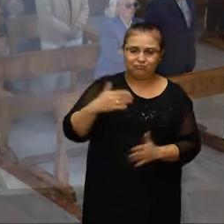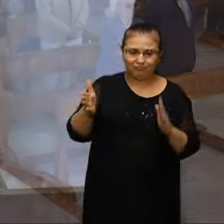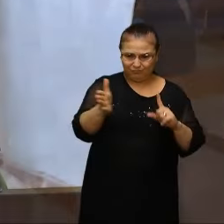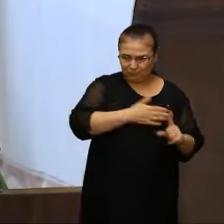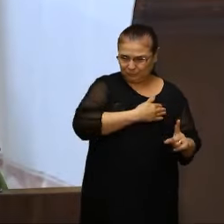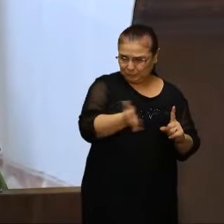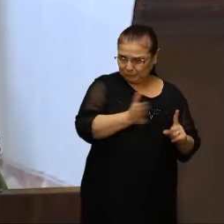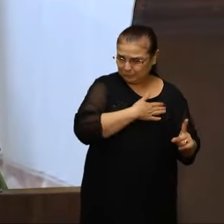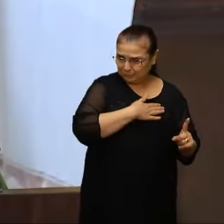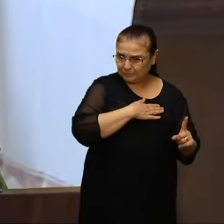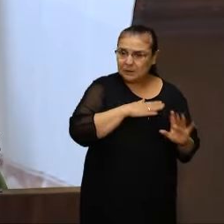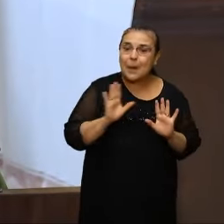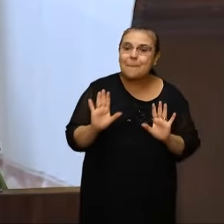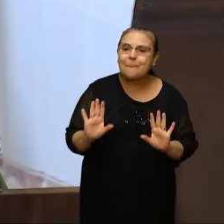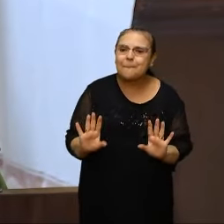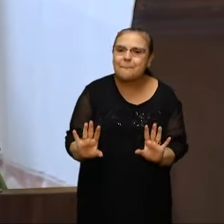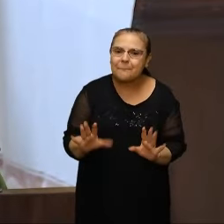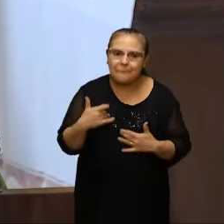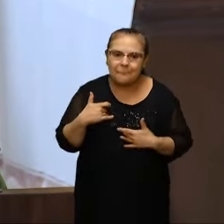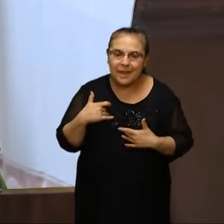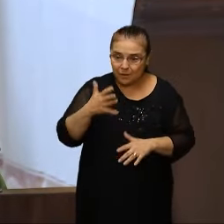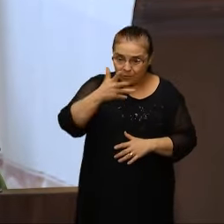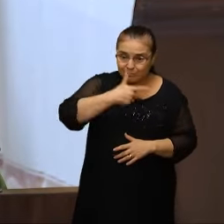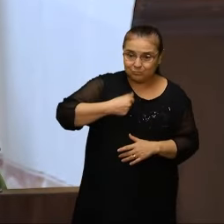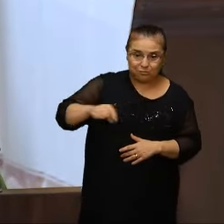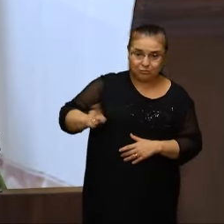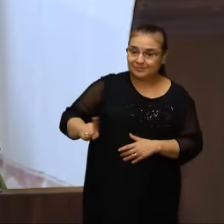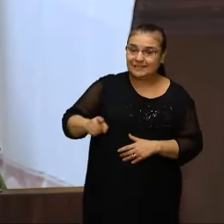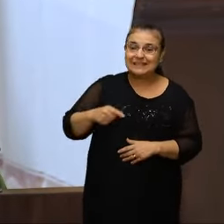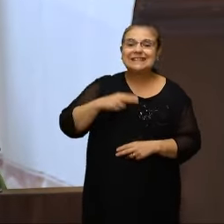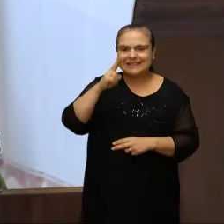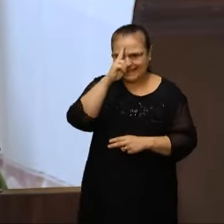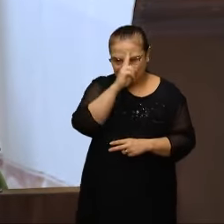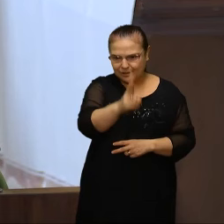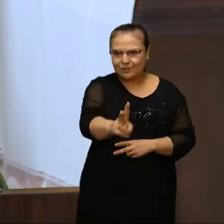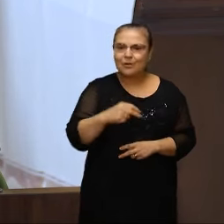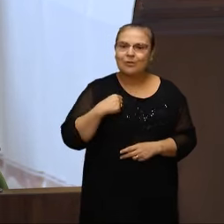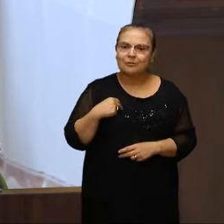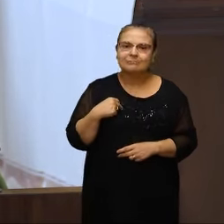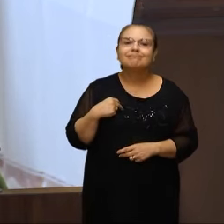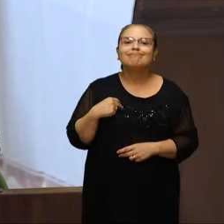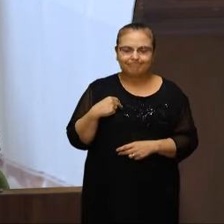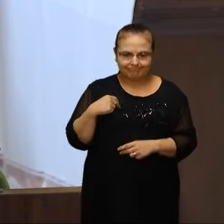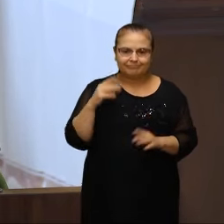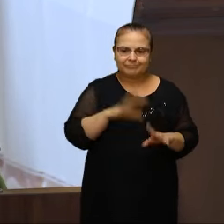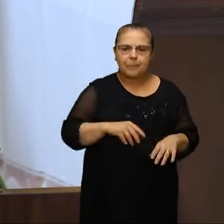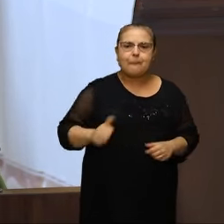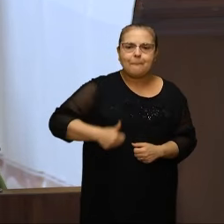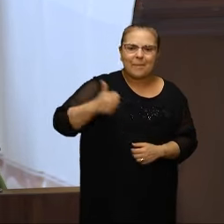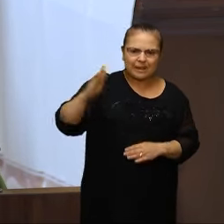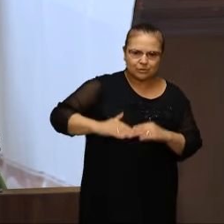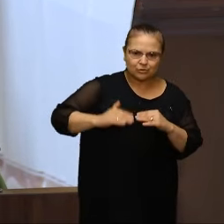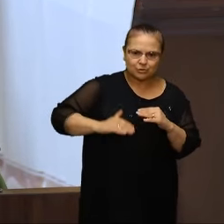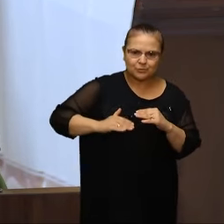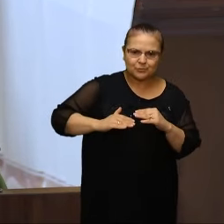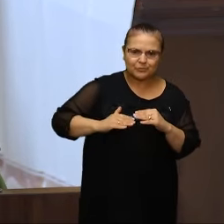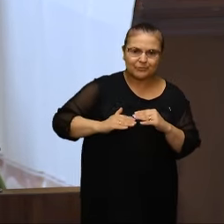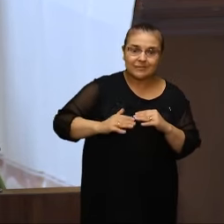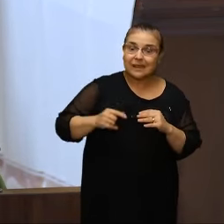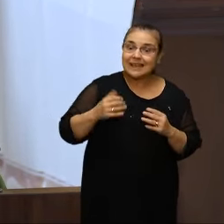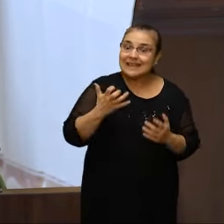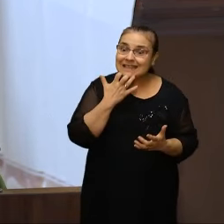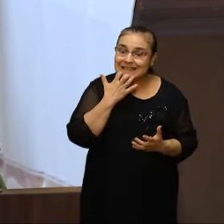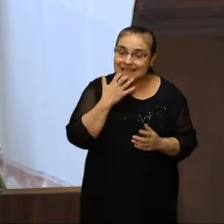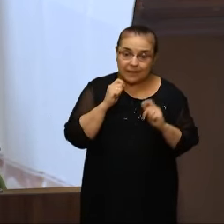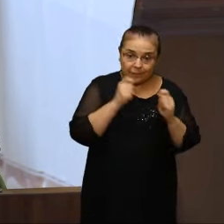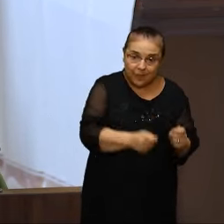azotes. Pero el que sin conocerla ha hecho algo digno de azotes, recibirá menos. Al que mucho